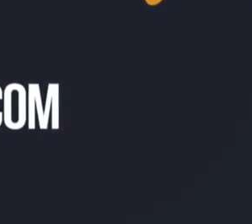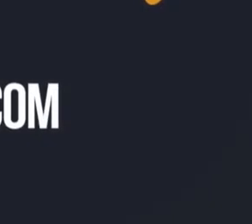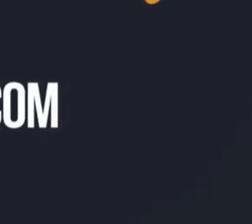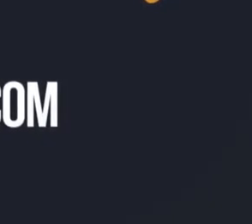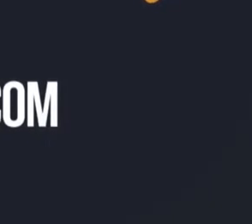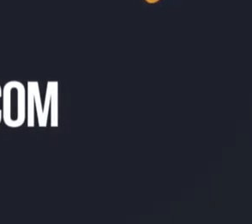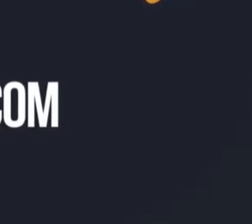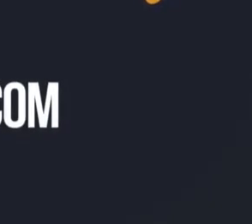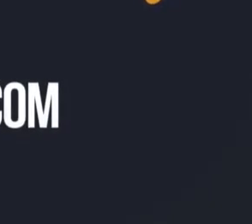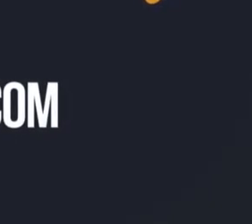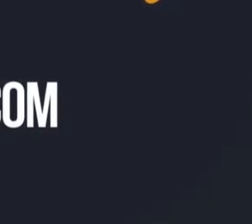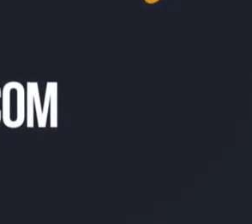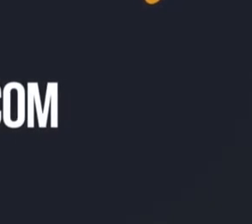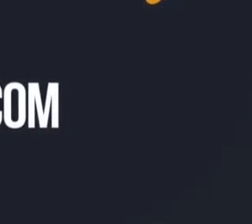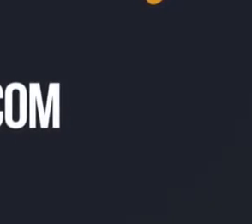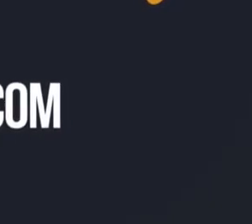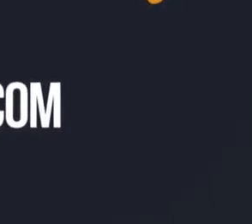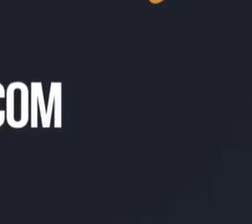con nosotros.